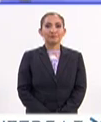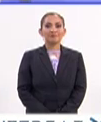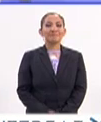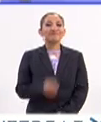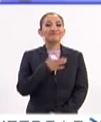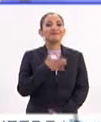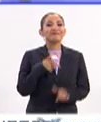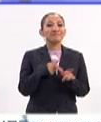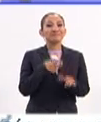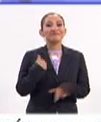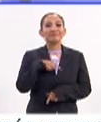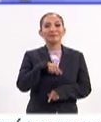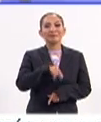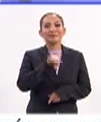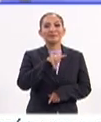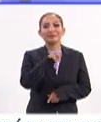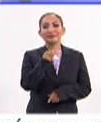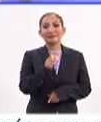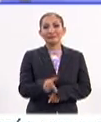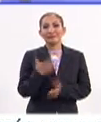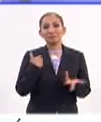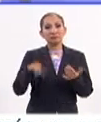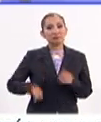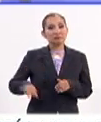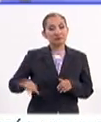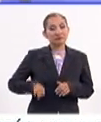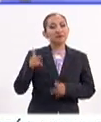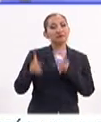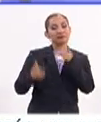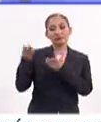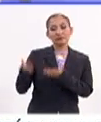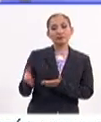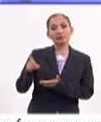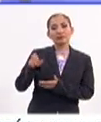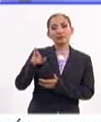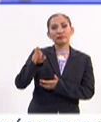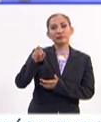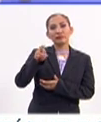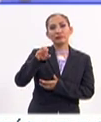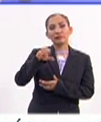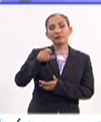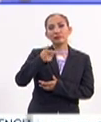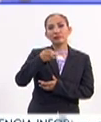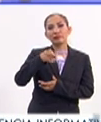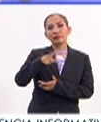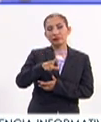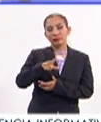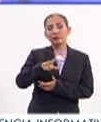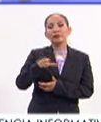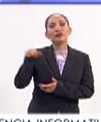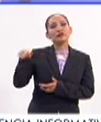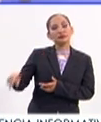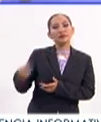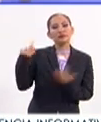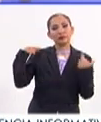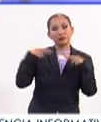Qué bueno que siguen con nosotros en Interfaz. Estamos en una interesantísima charla con el doctor Francisco Gil Villegas Montiel. Él es profesor e investigador